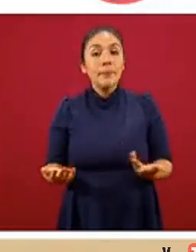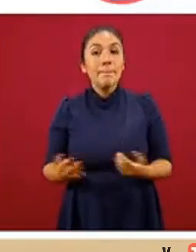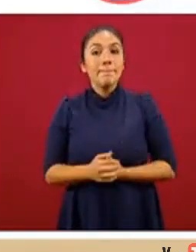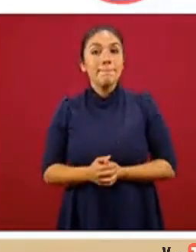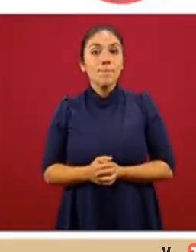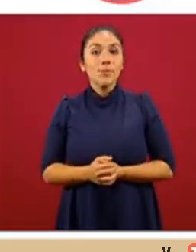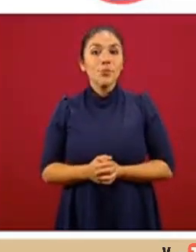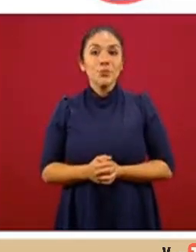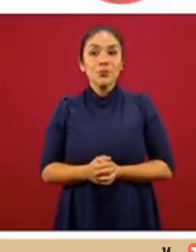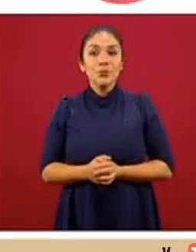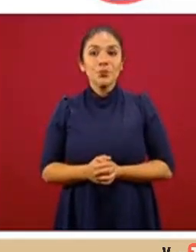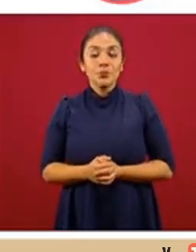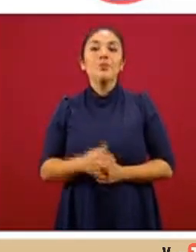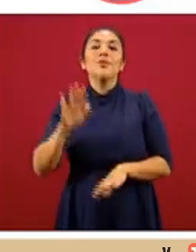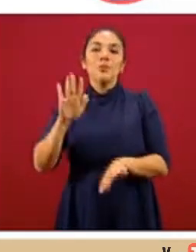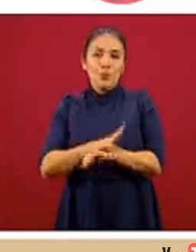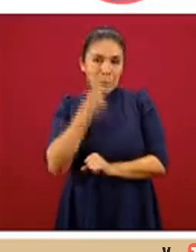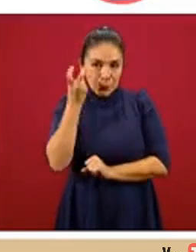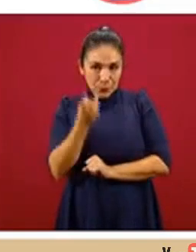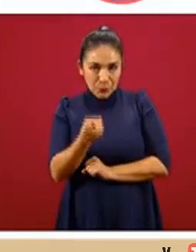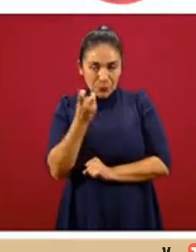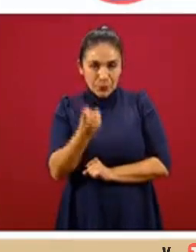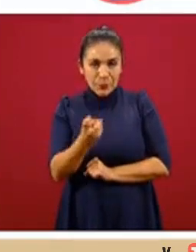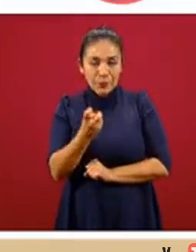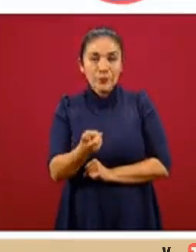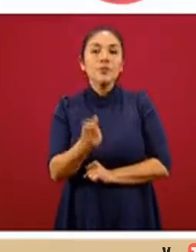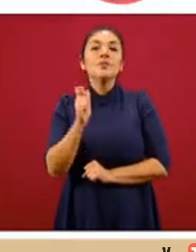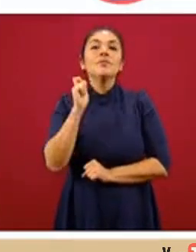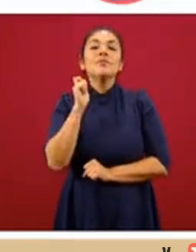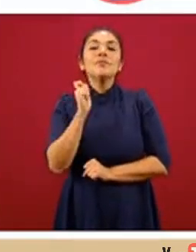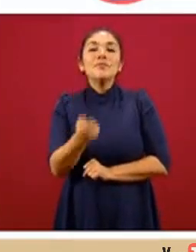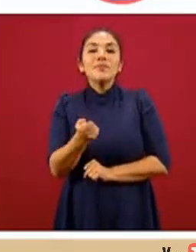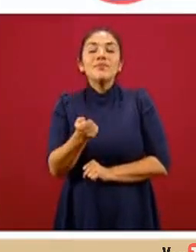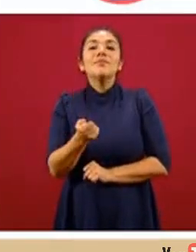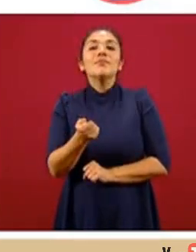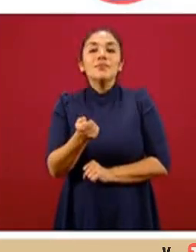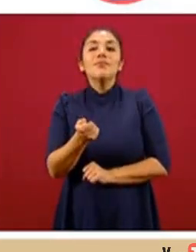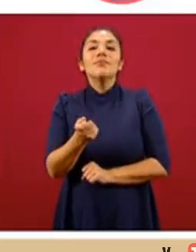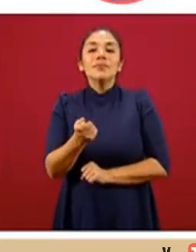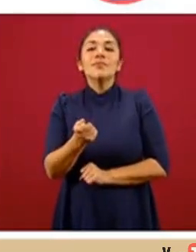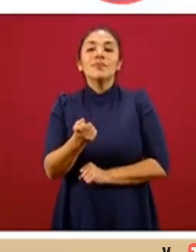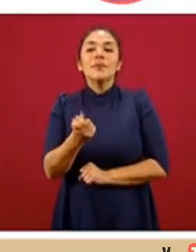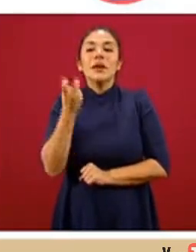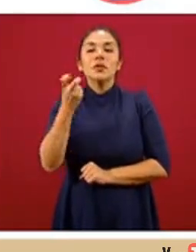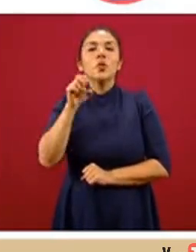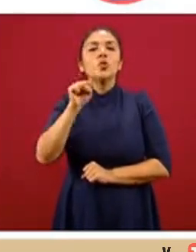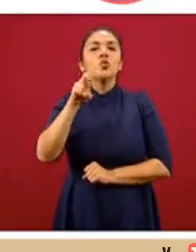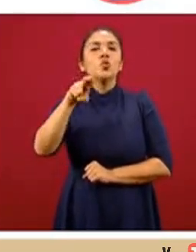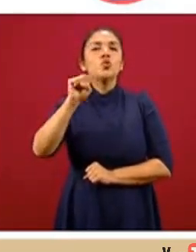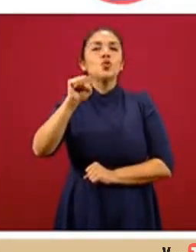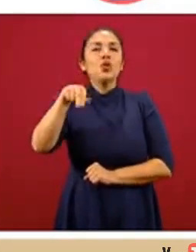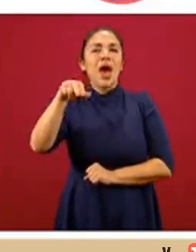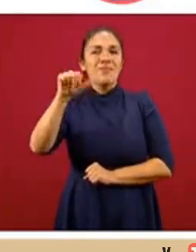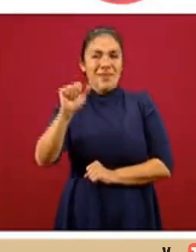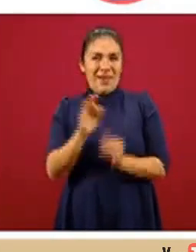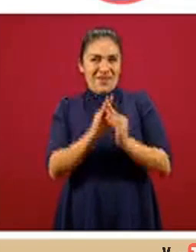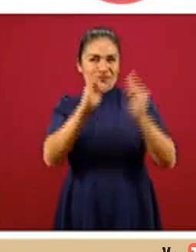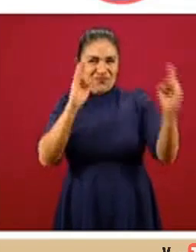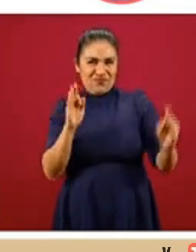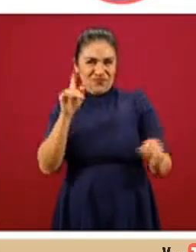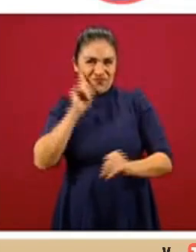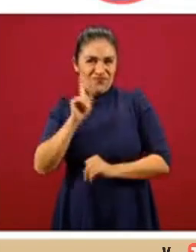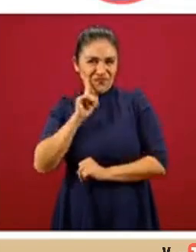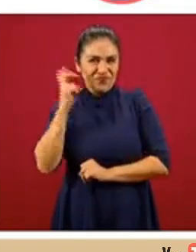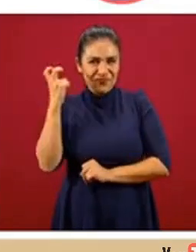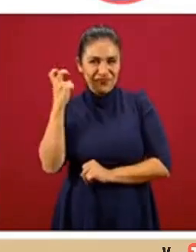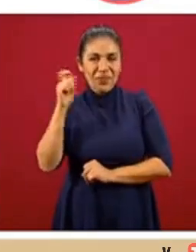Entonces, es por eso también que el logo de Susana, el logo de Susana Distancia, es